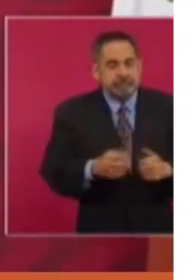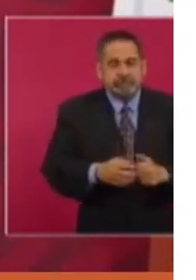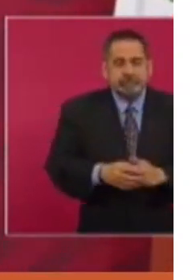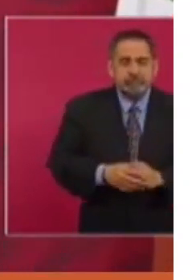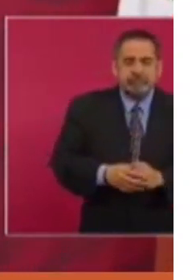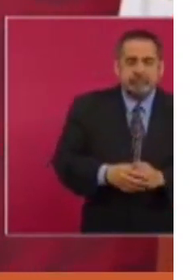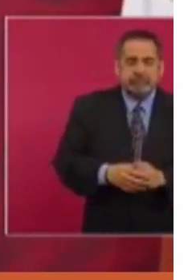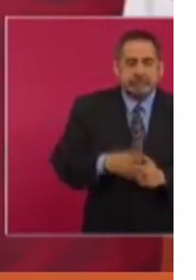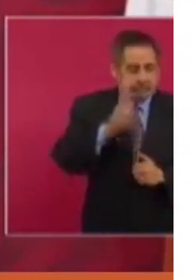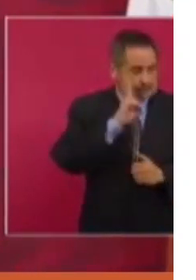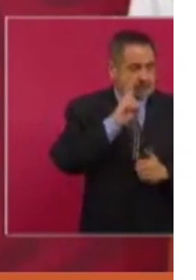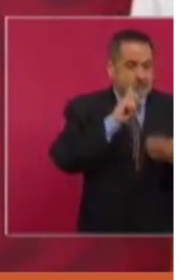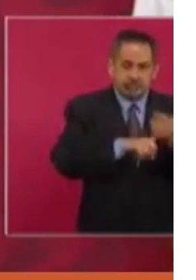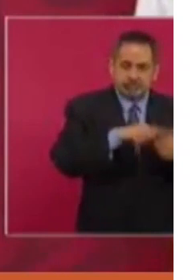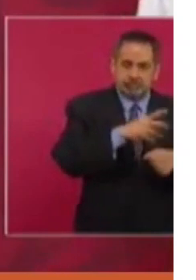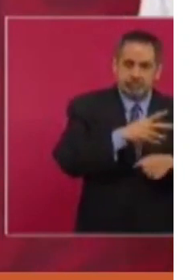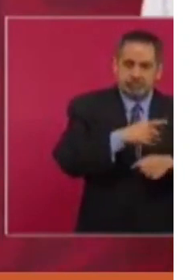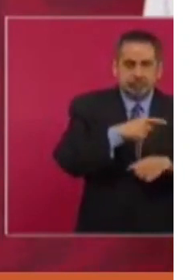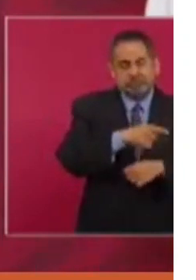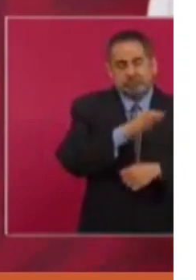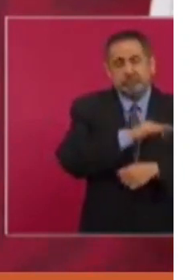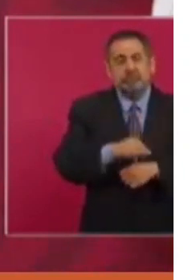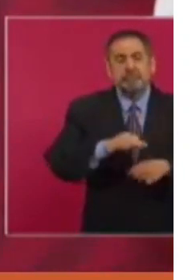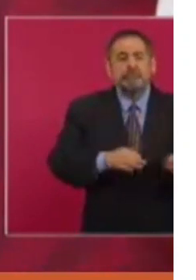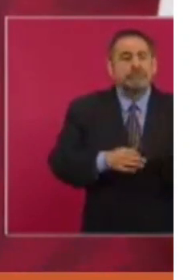A ver si son capaces